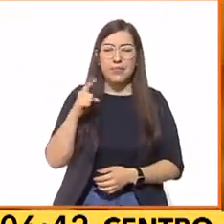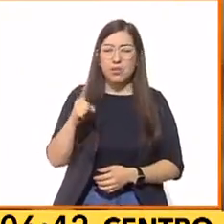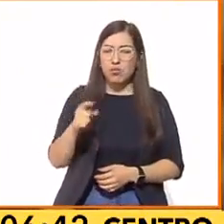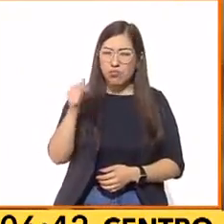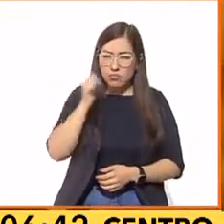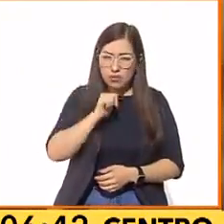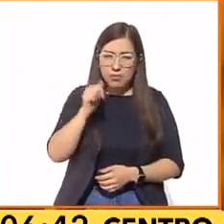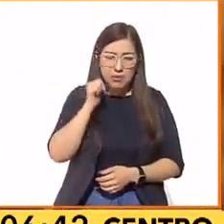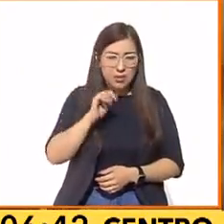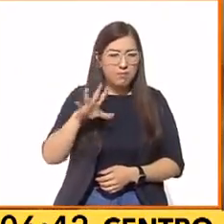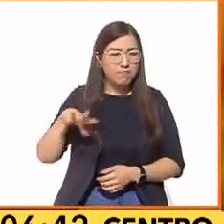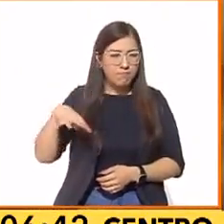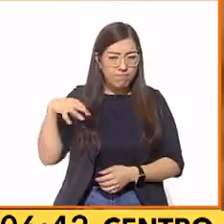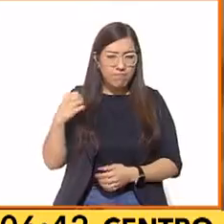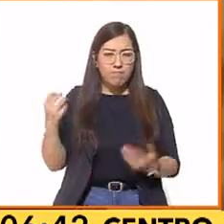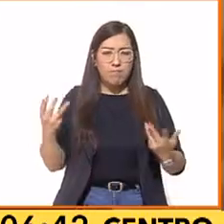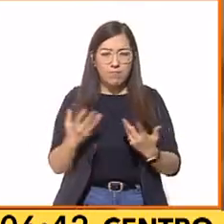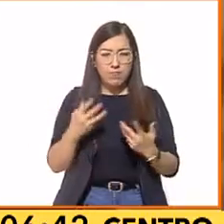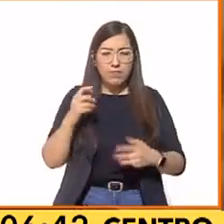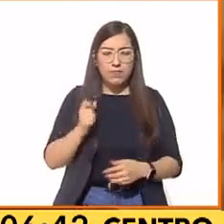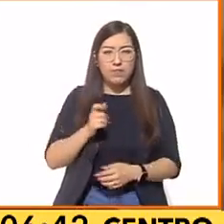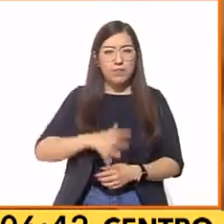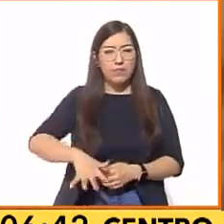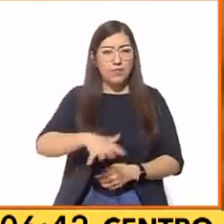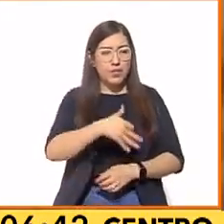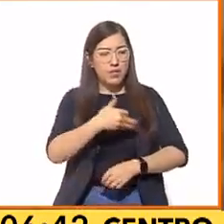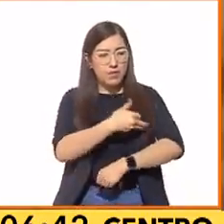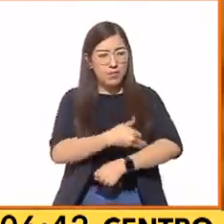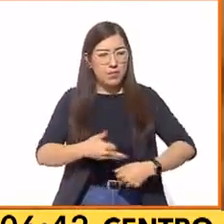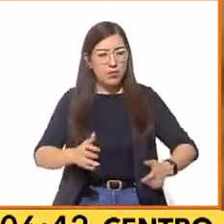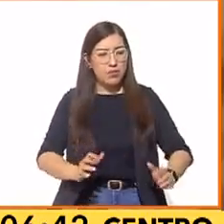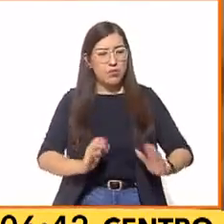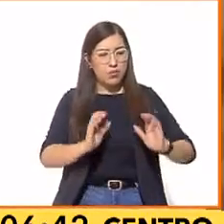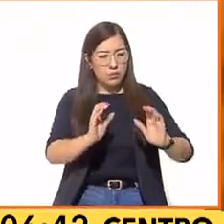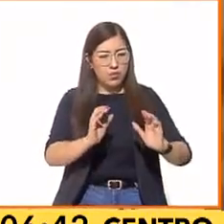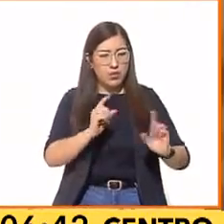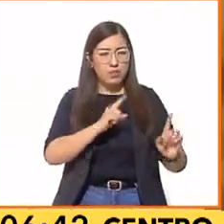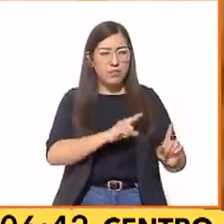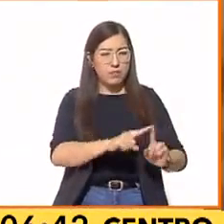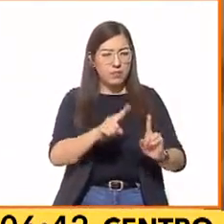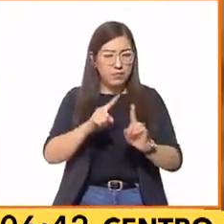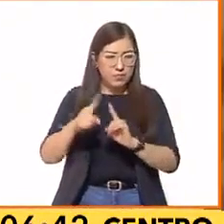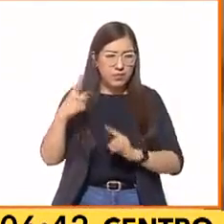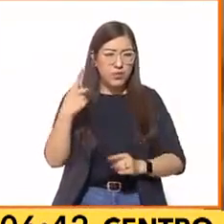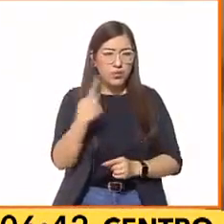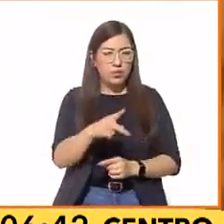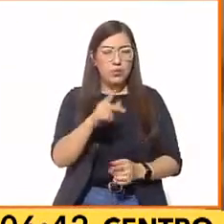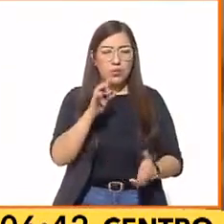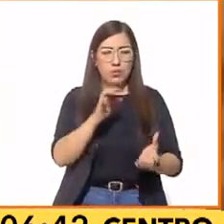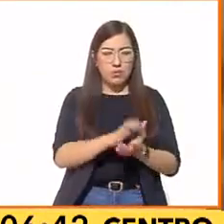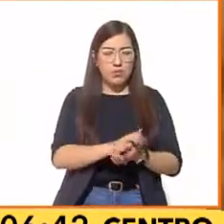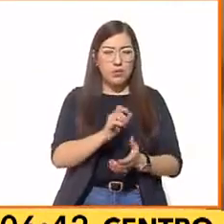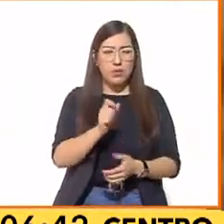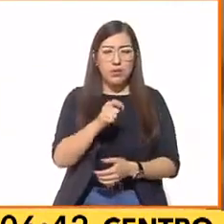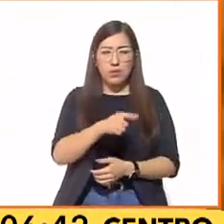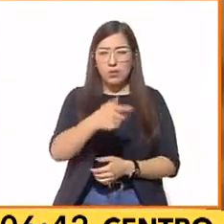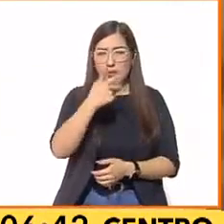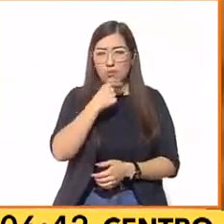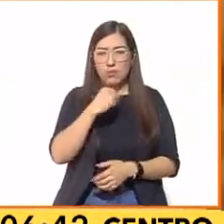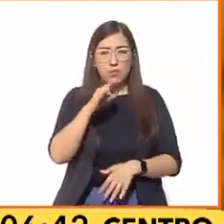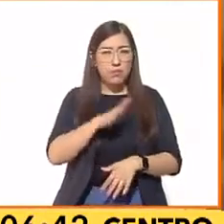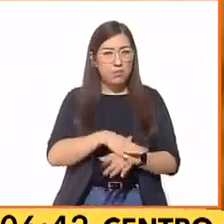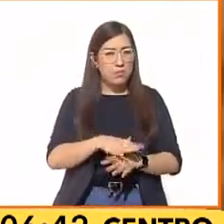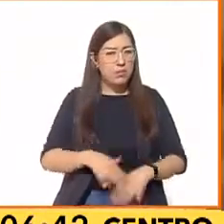de lucha, por hacerse cargo de la familia, de los cuidados, por apoyar a su esposo, que además era el mexicano más